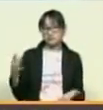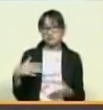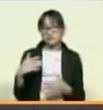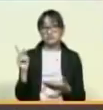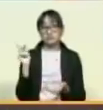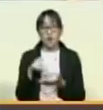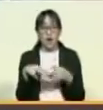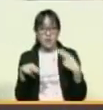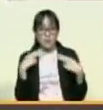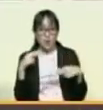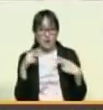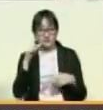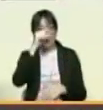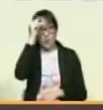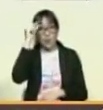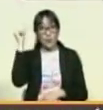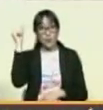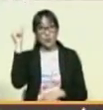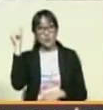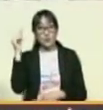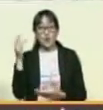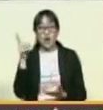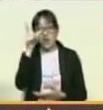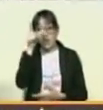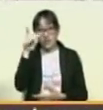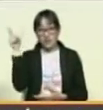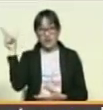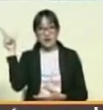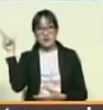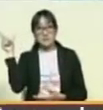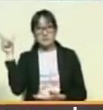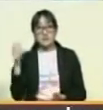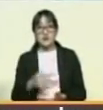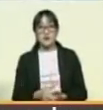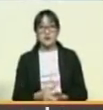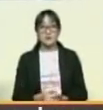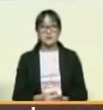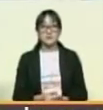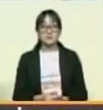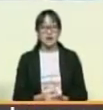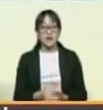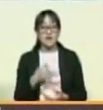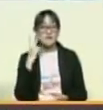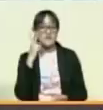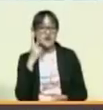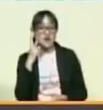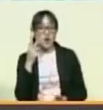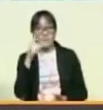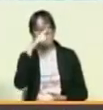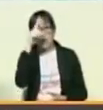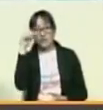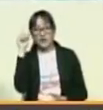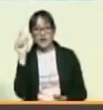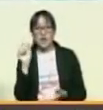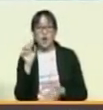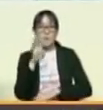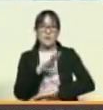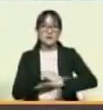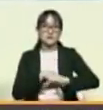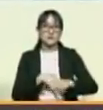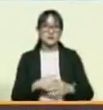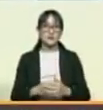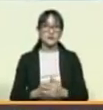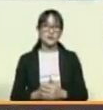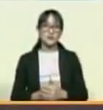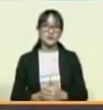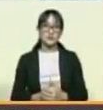frecuente almuerza el señor Borges y el señor Ledesma. Puede ser que se noten tomándose unos vinos en Madrid o en Barcelona o